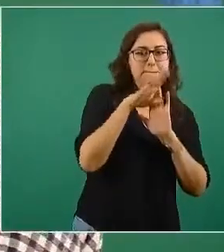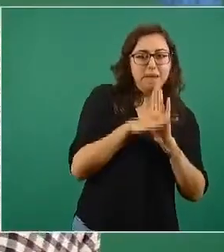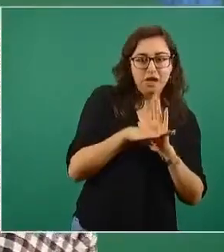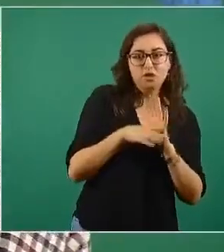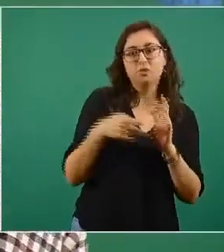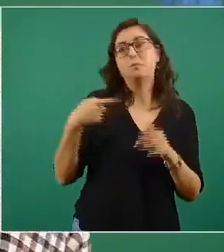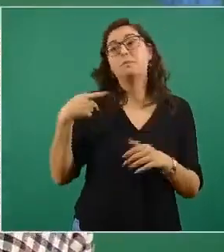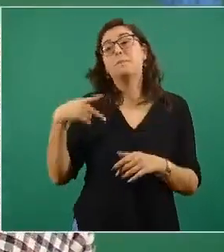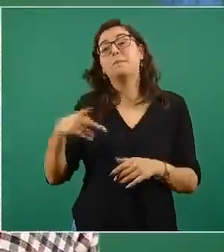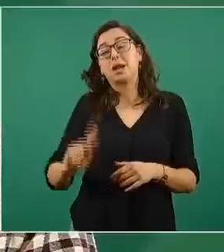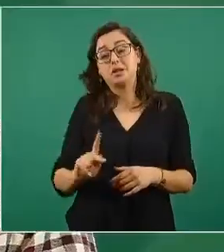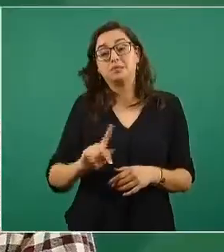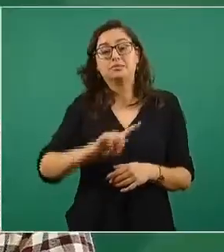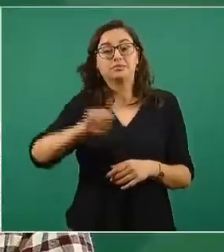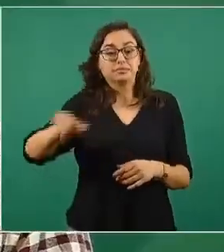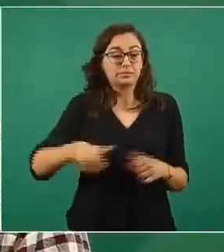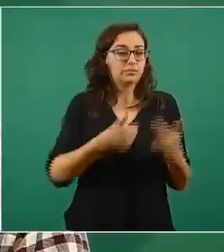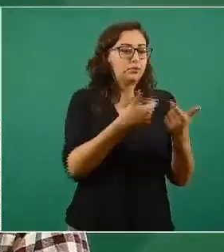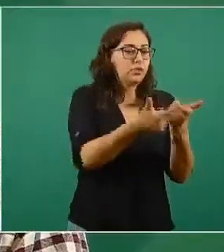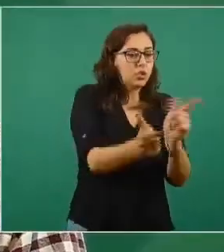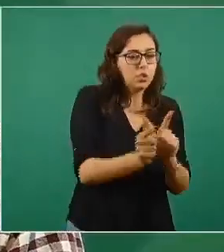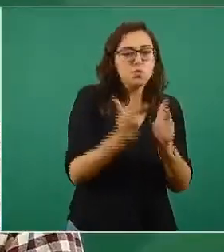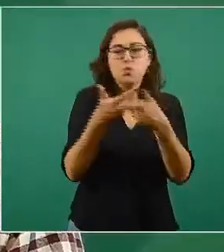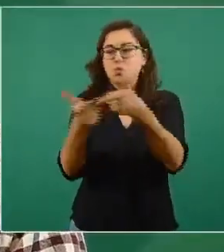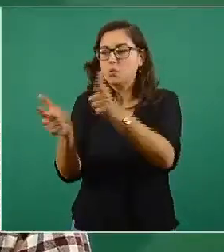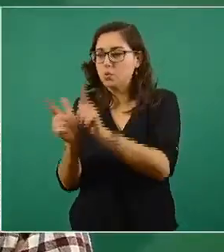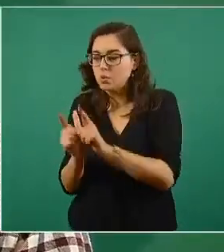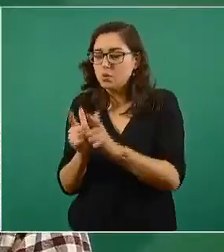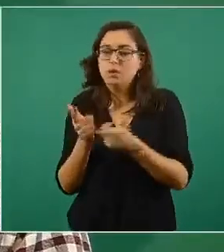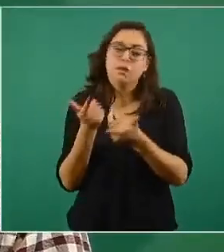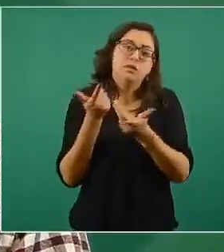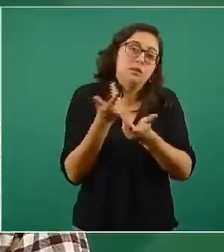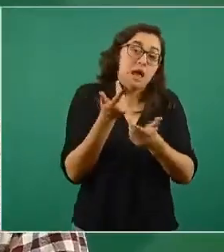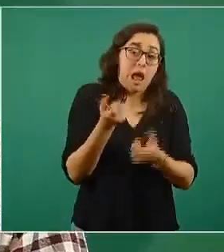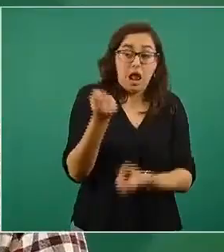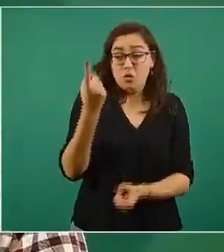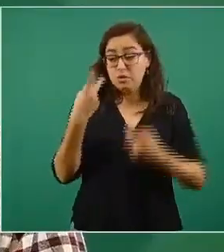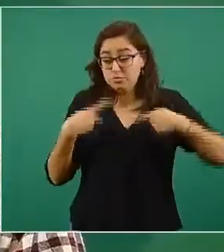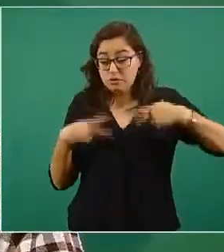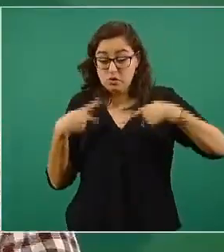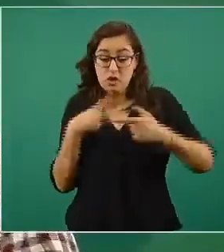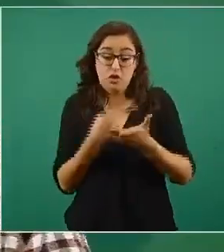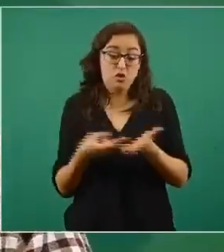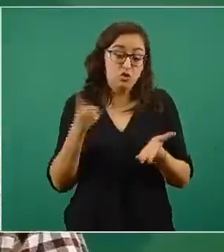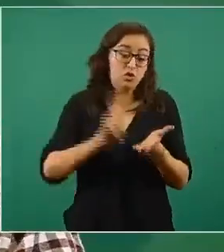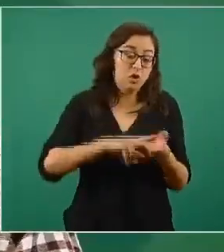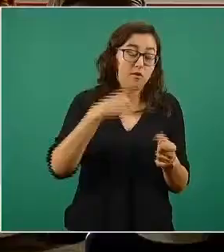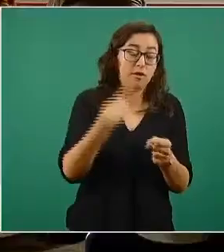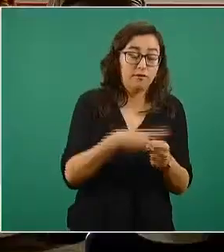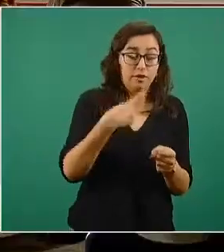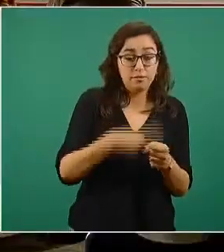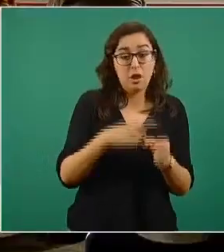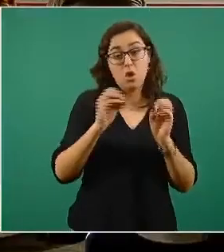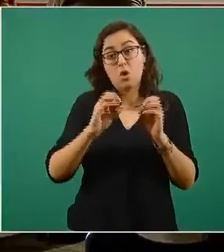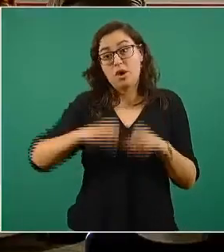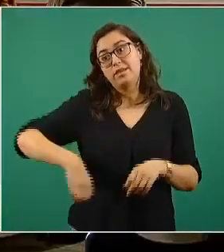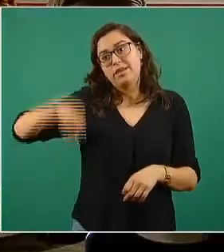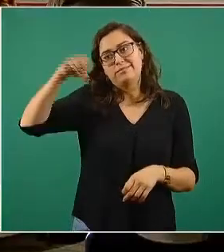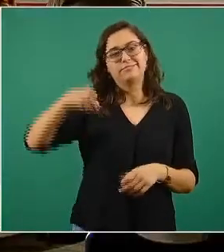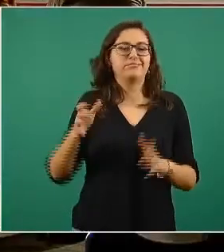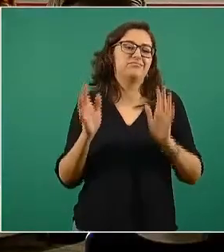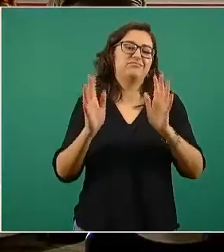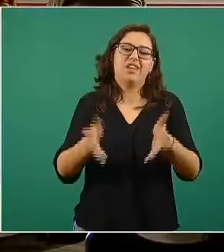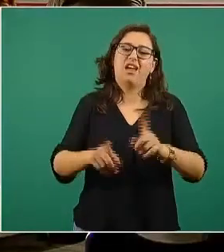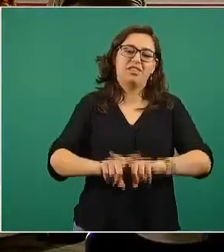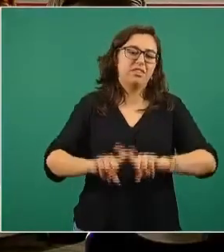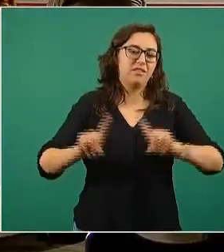subgrupos de la población, por ejemplo, determinados por las comorbilidades o por la edad, podemos encontrar patrones diferentes. Por